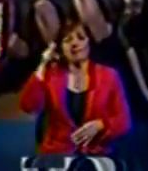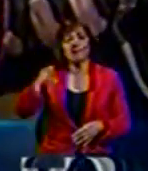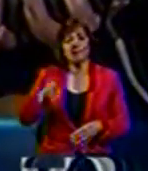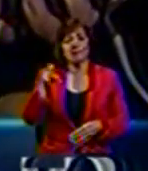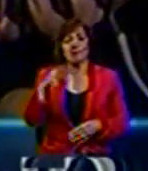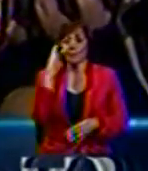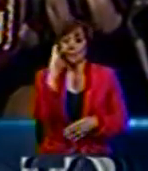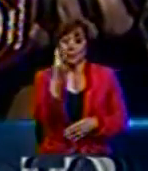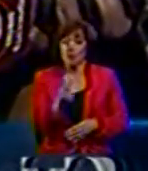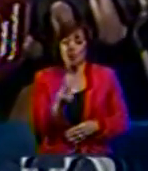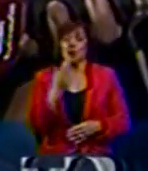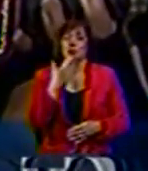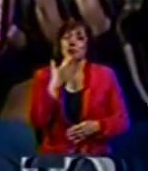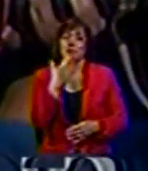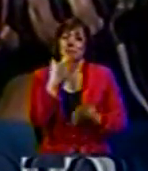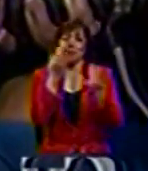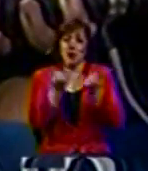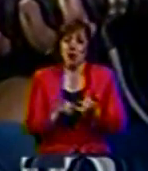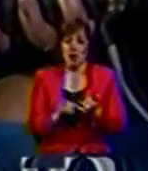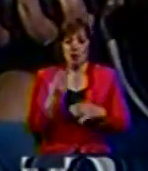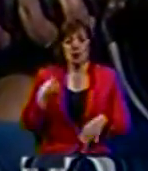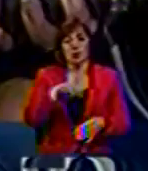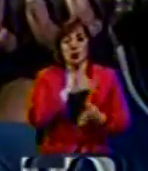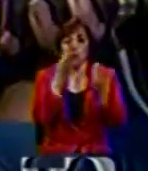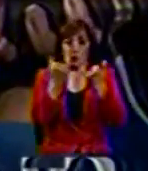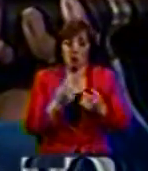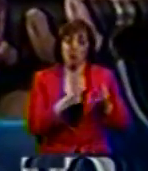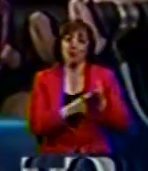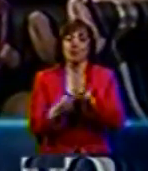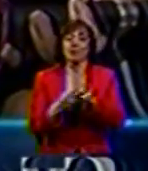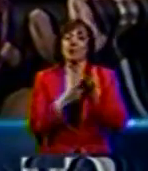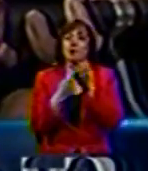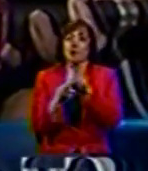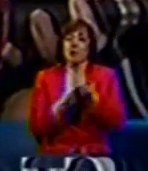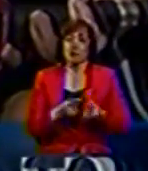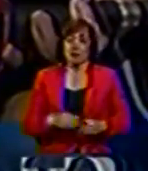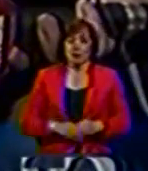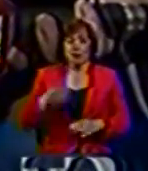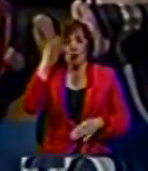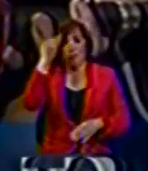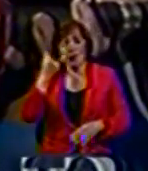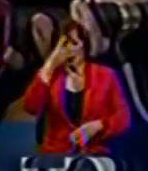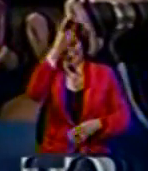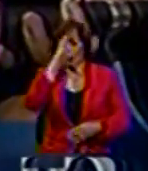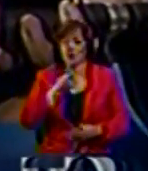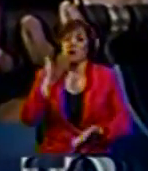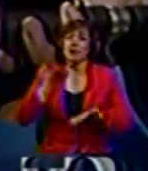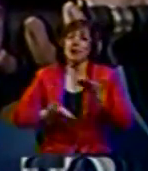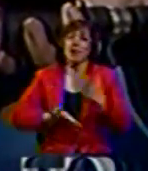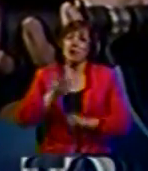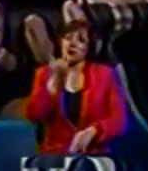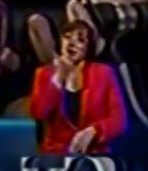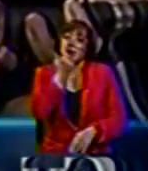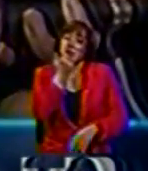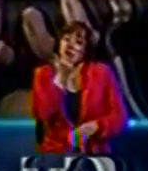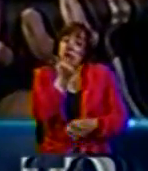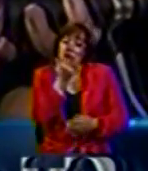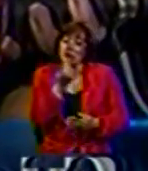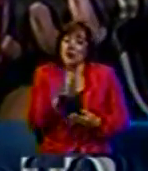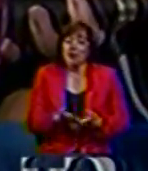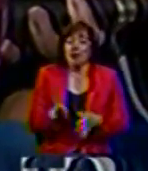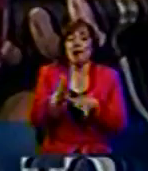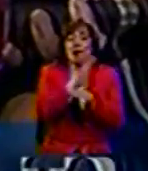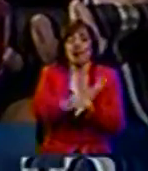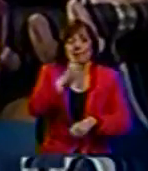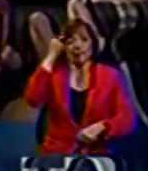y proporcional. Consideramos, y esto es lo que vamos a debatir, que la medida no guarda esa proporcionalidad, es una medida que debió haber sido